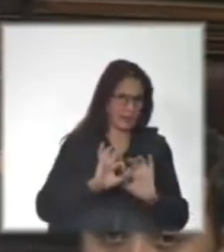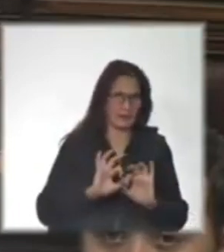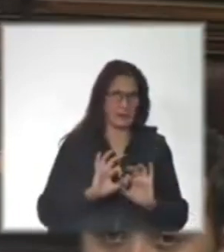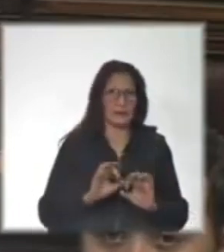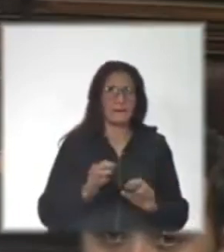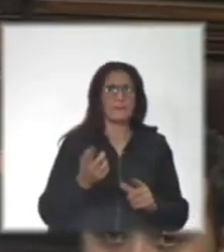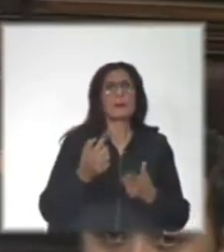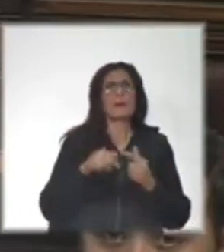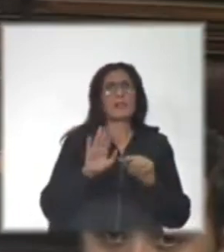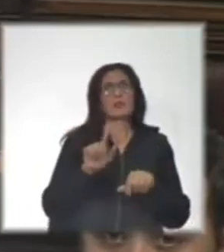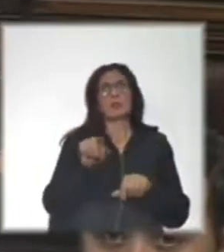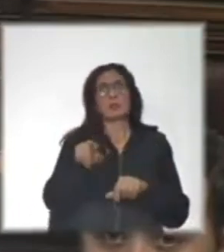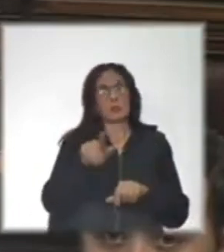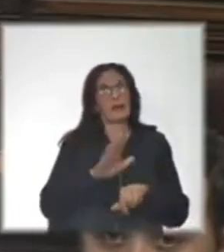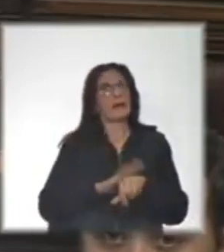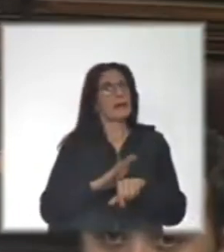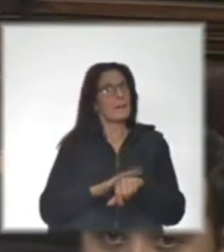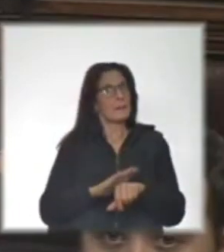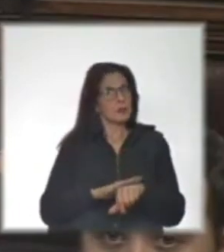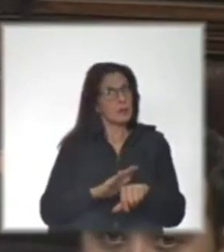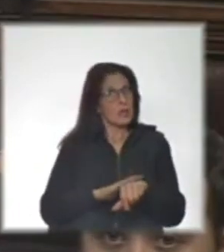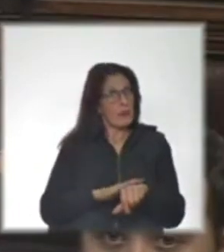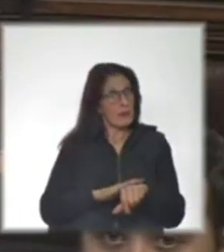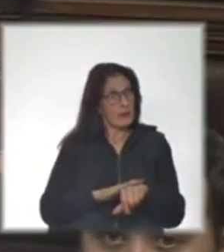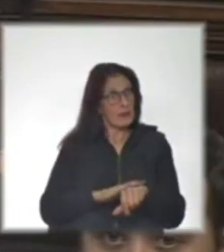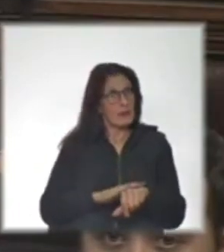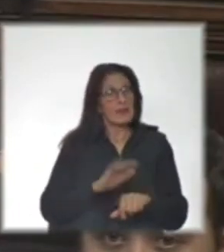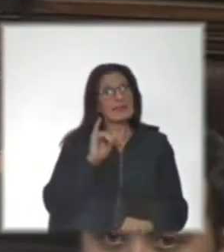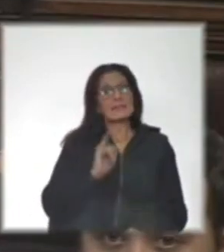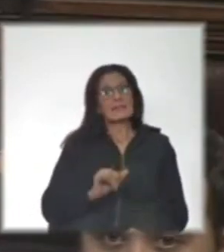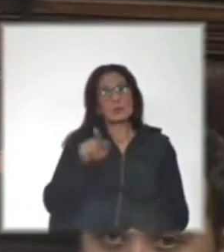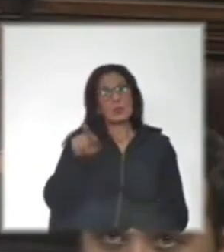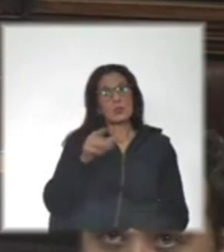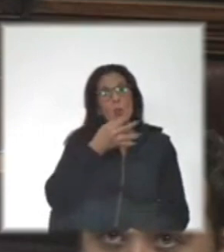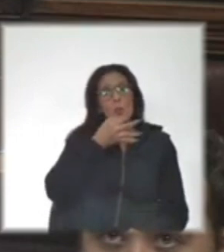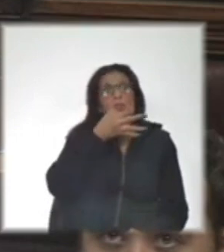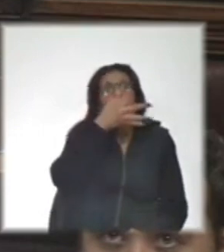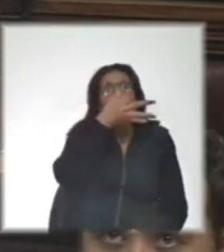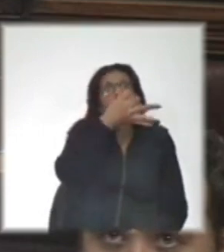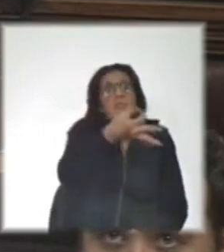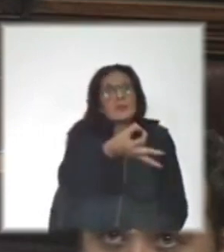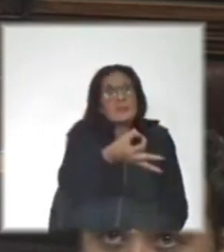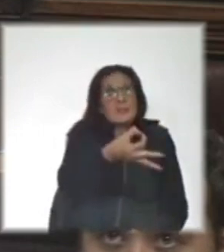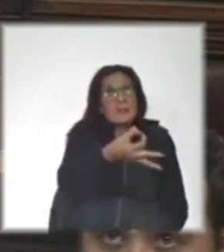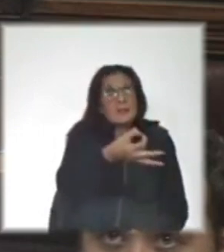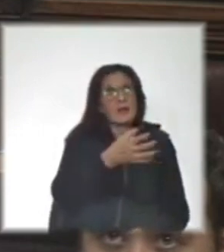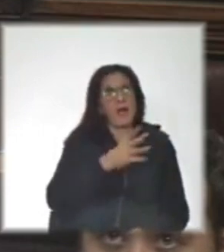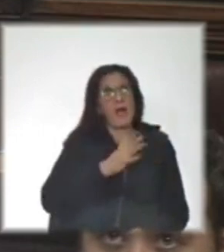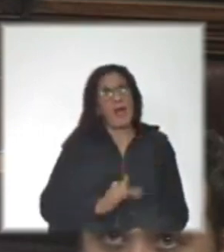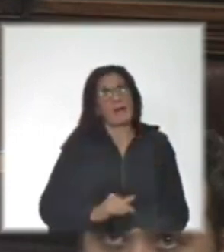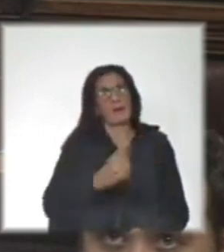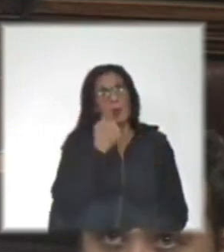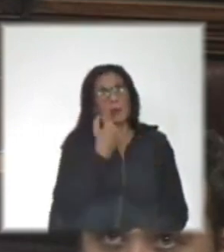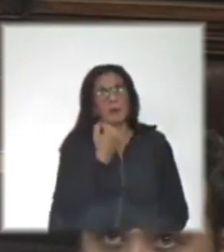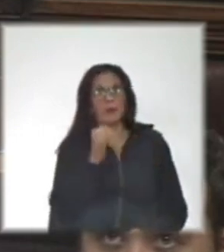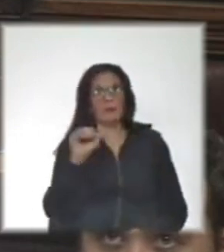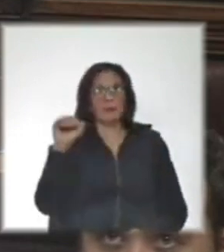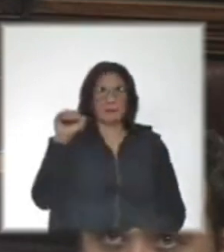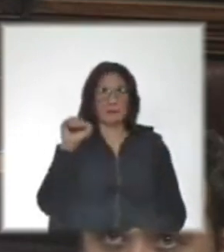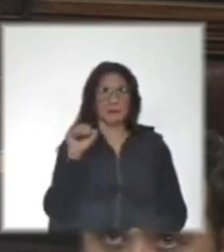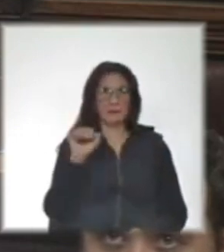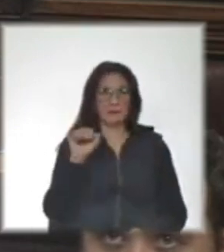queda responsable si de sus dichos deriva un delito. Entonces